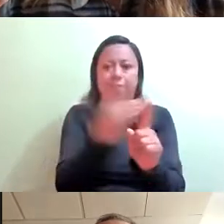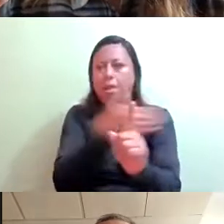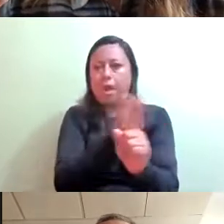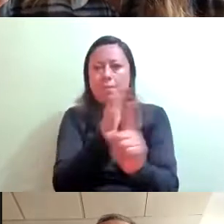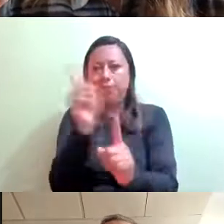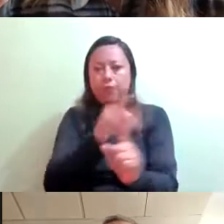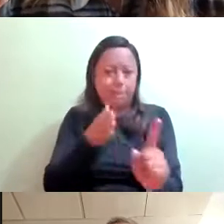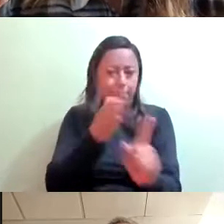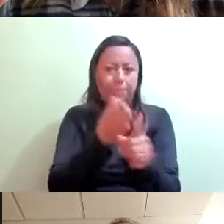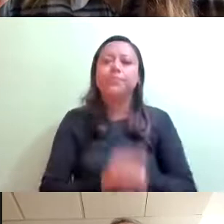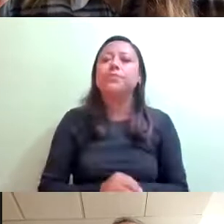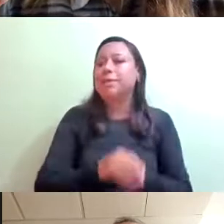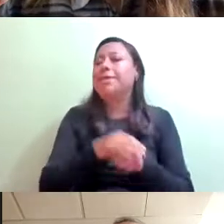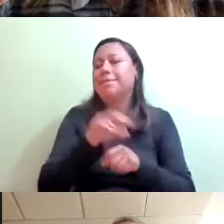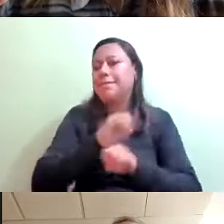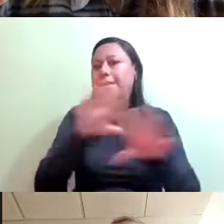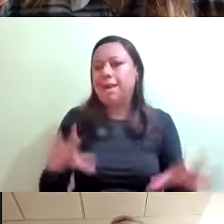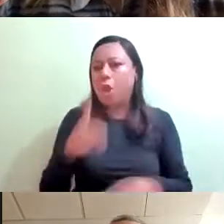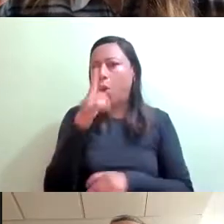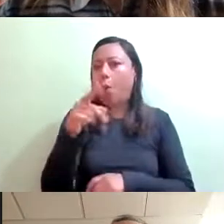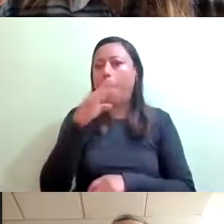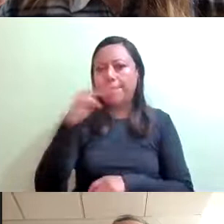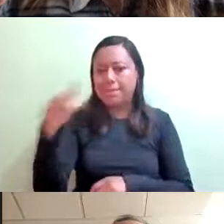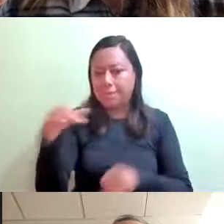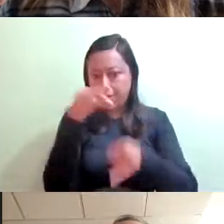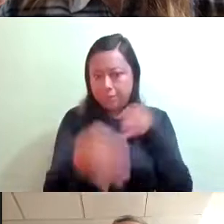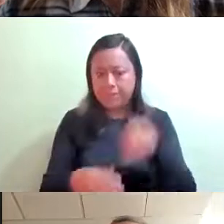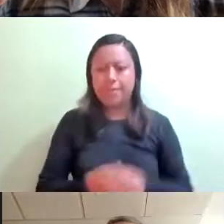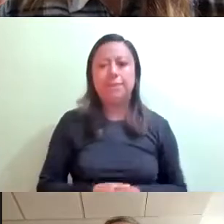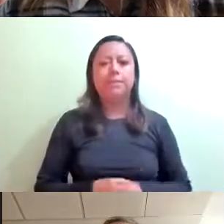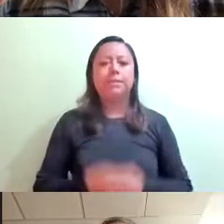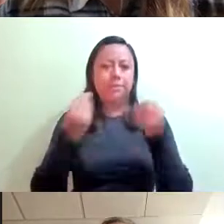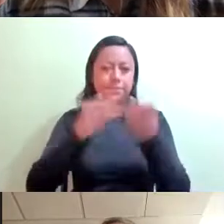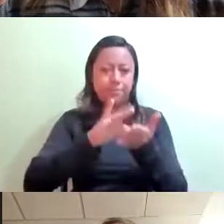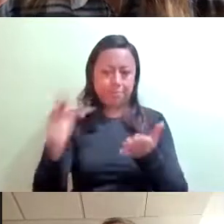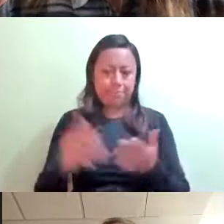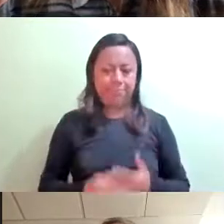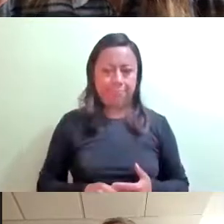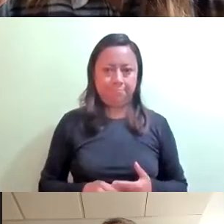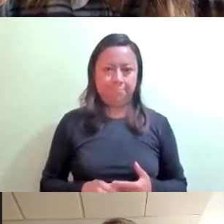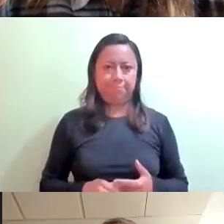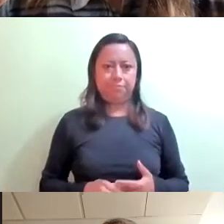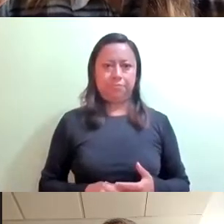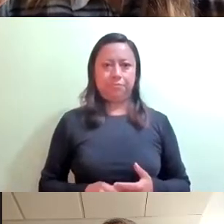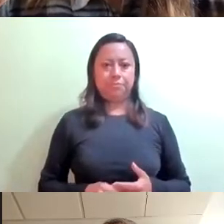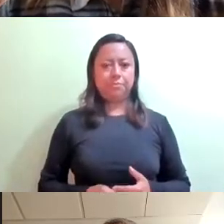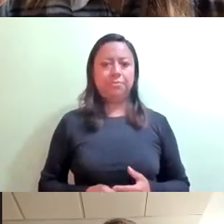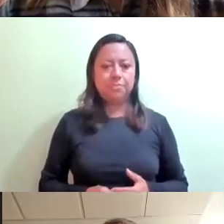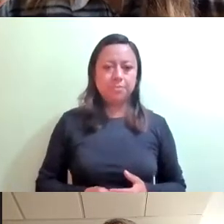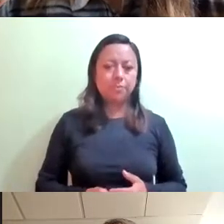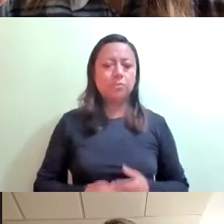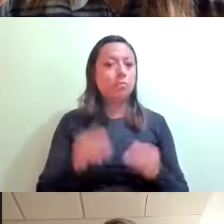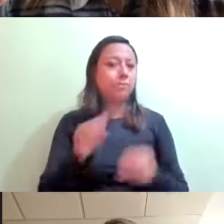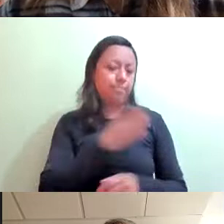mensaje final. Muchas gracias. Adelante, doctor. Muchas gracias. Bueno, la